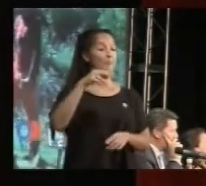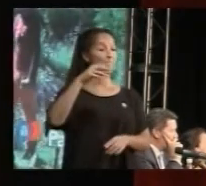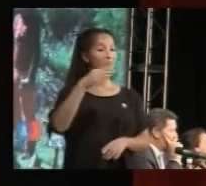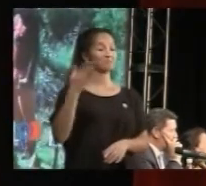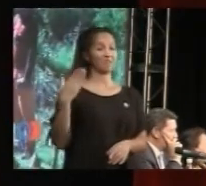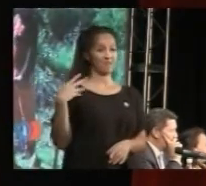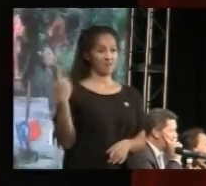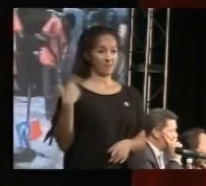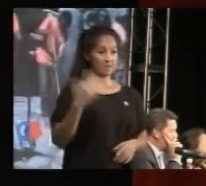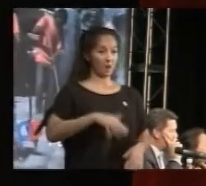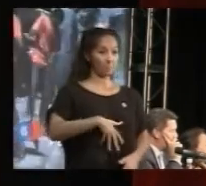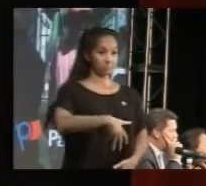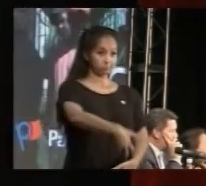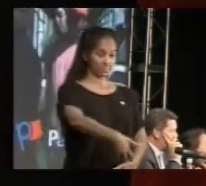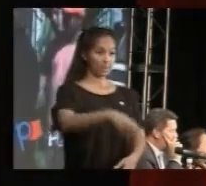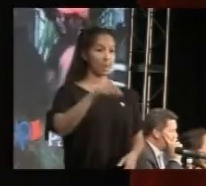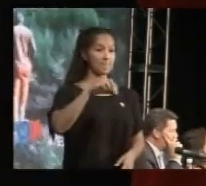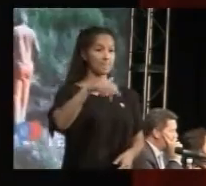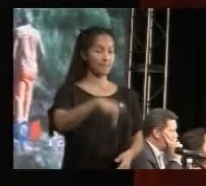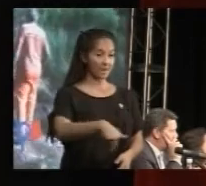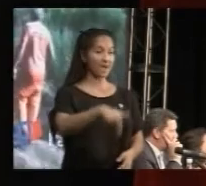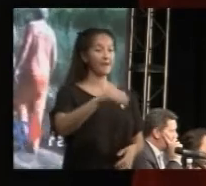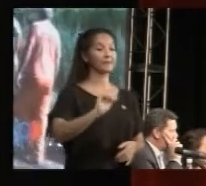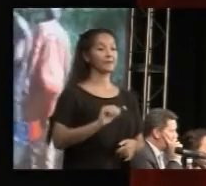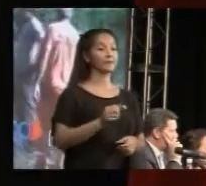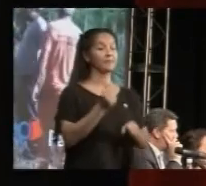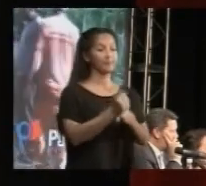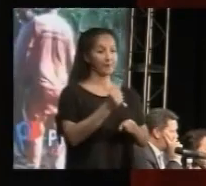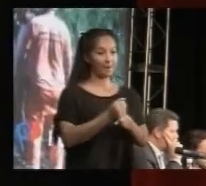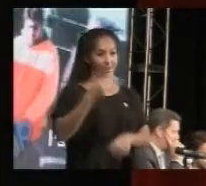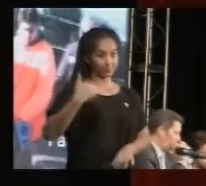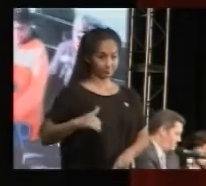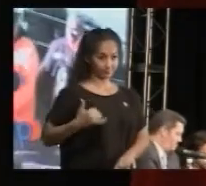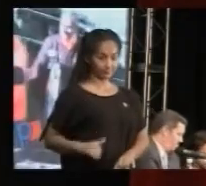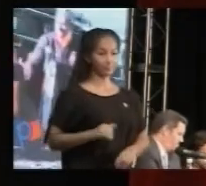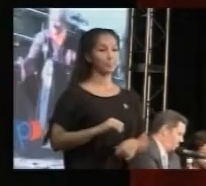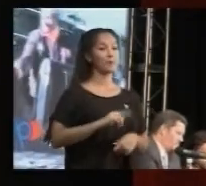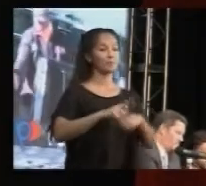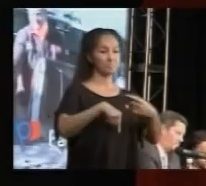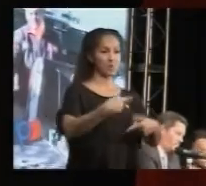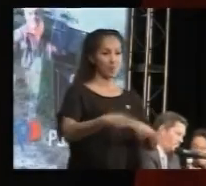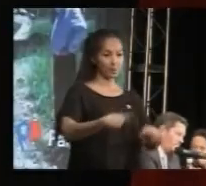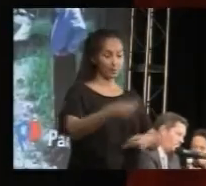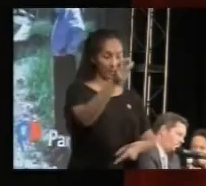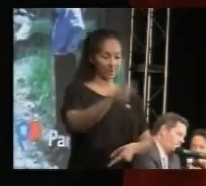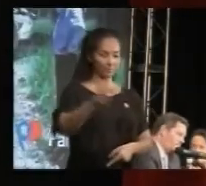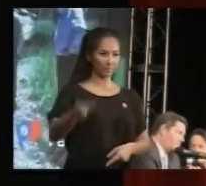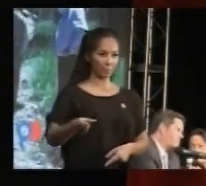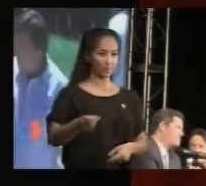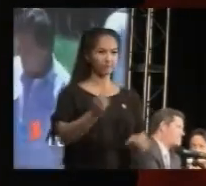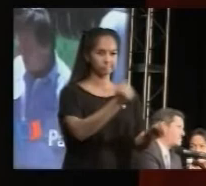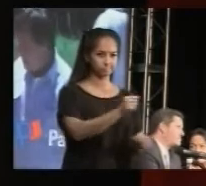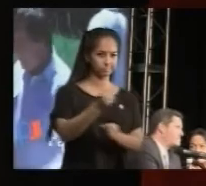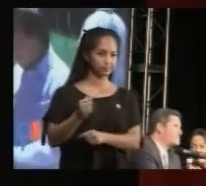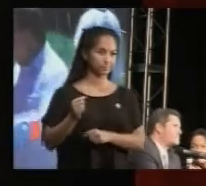por Embarazo, el Plan Progresar, el Programa Argentina Trabaja, el personal de trabajo doméstico y